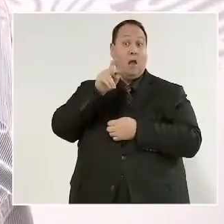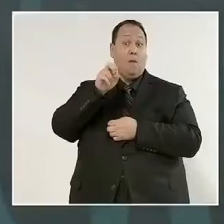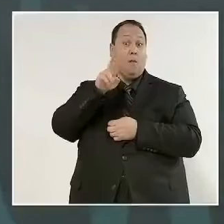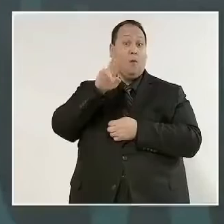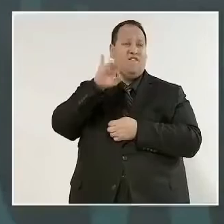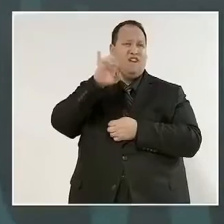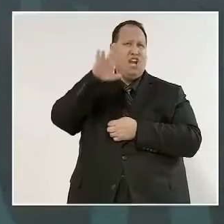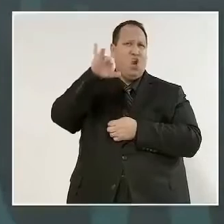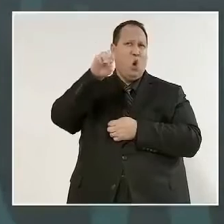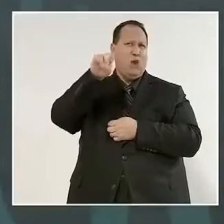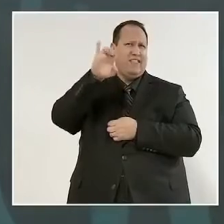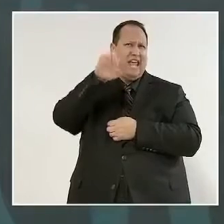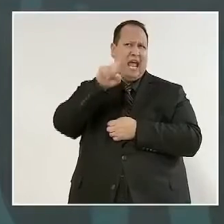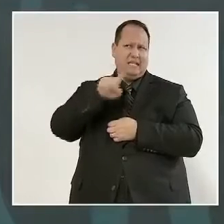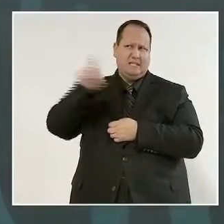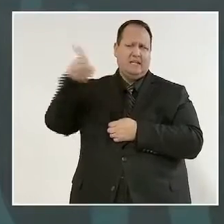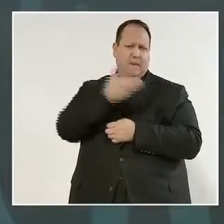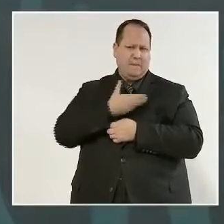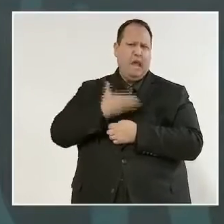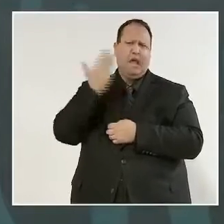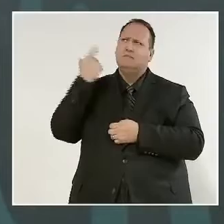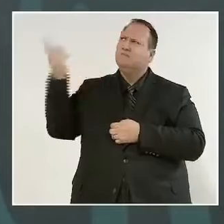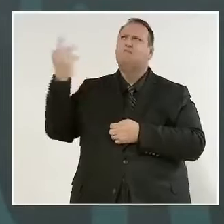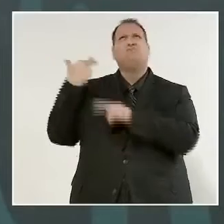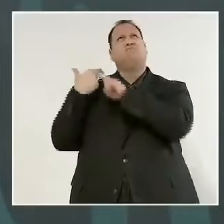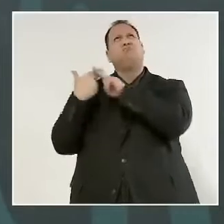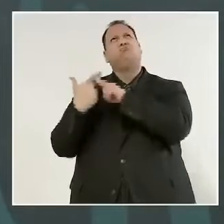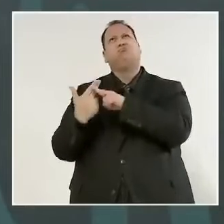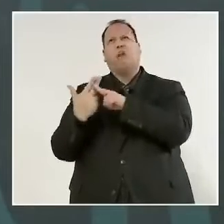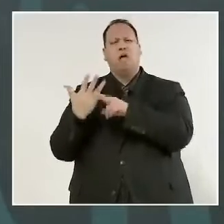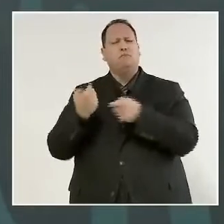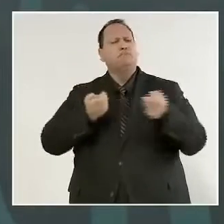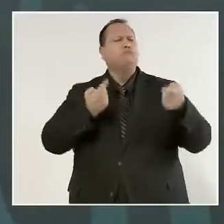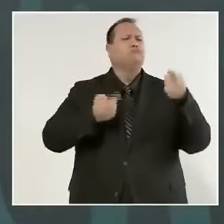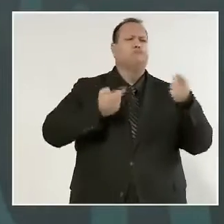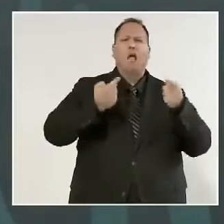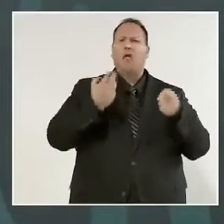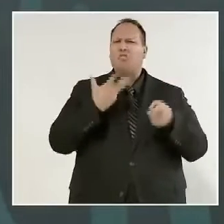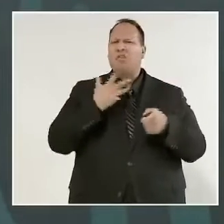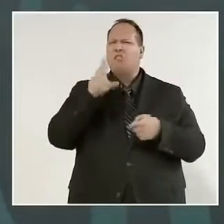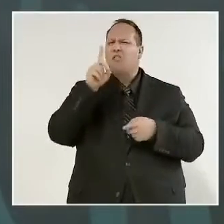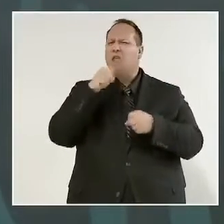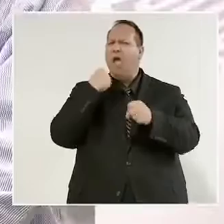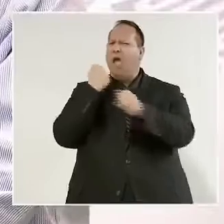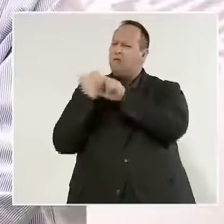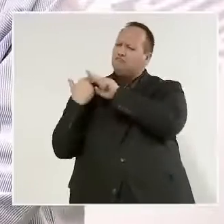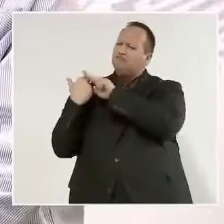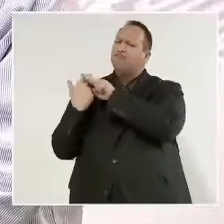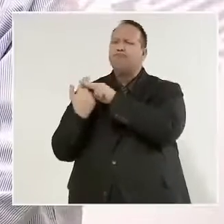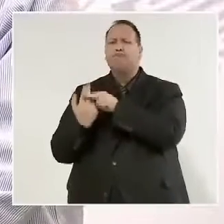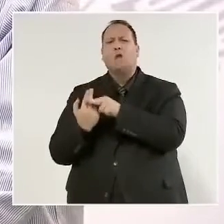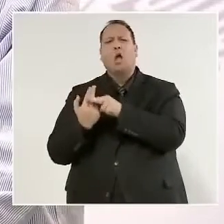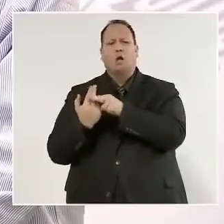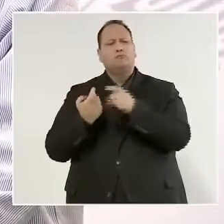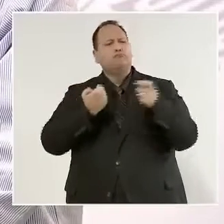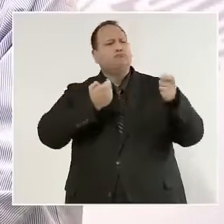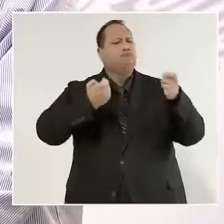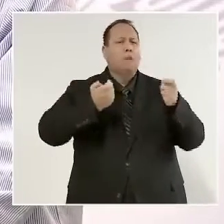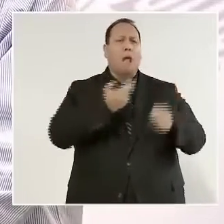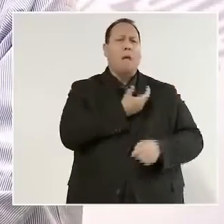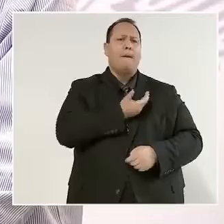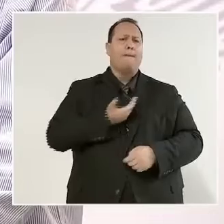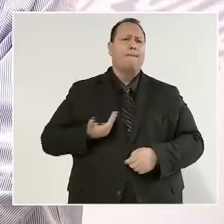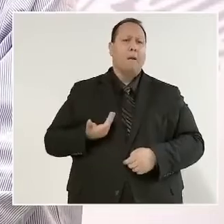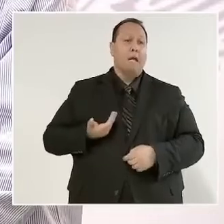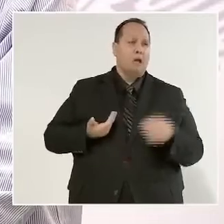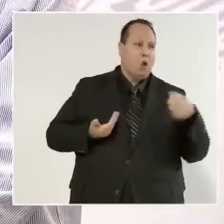llevaba Porfirio Díaz como cerca de 30 años en la